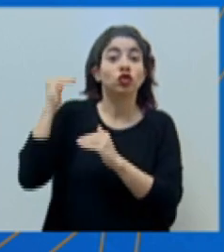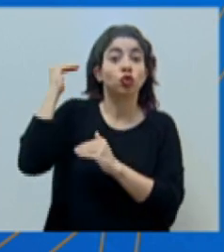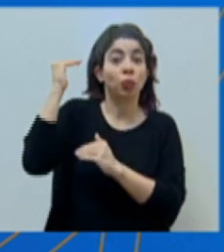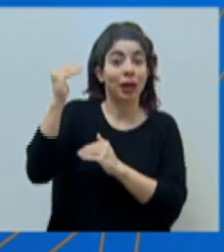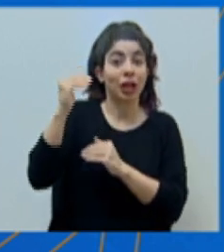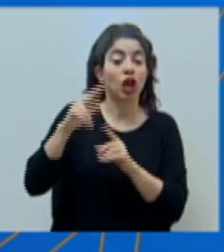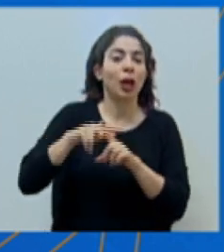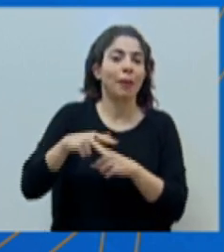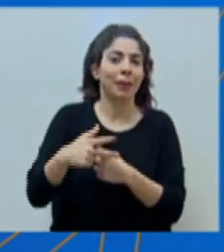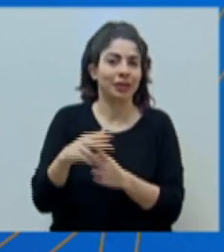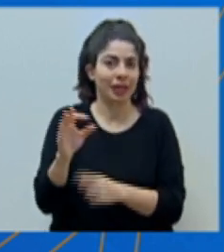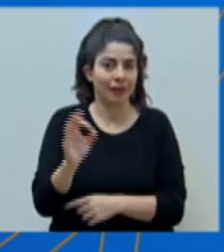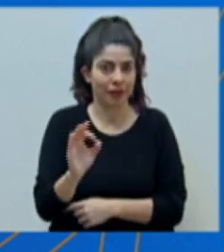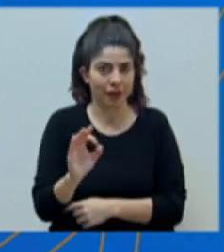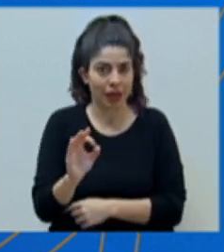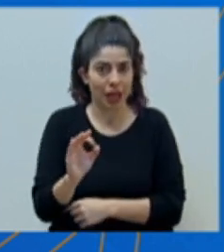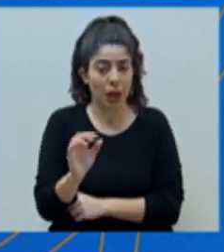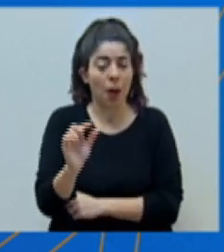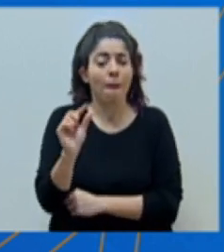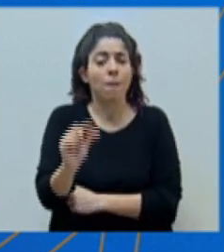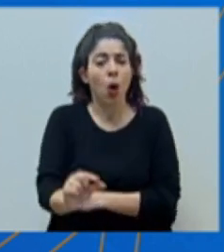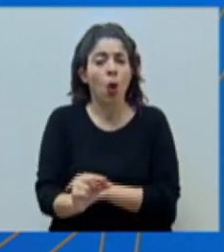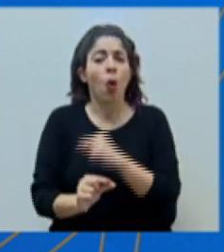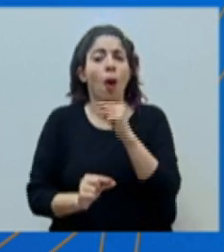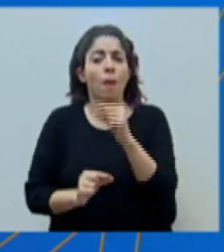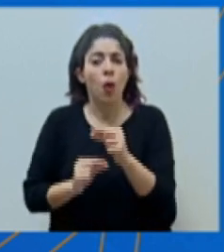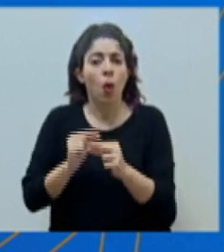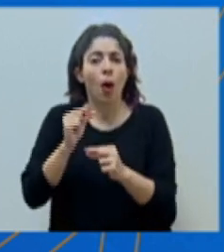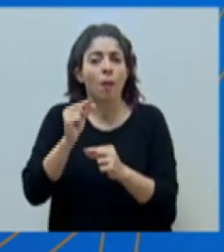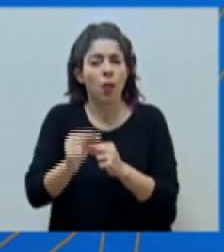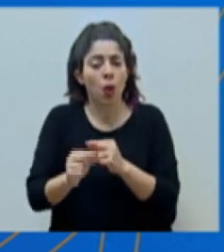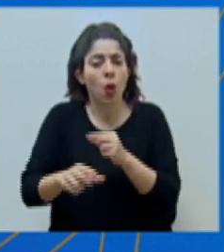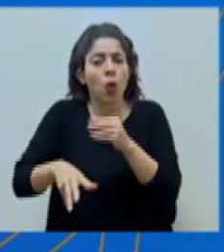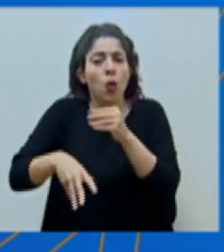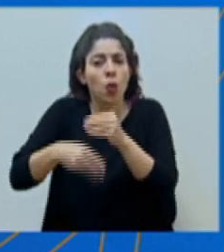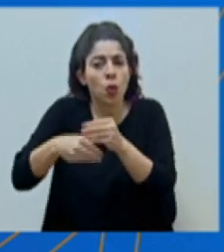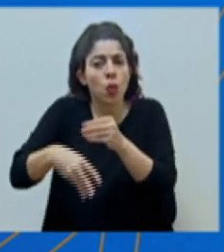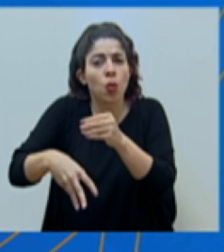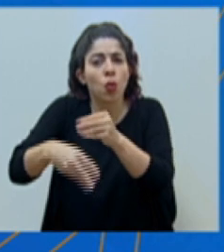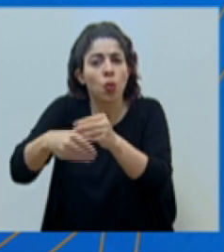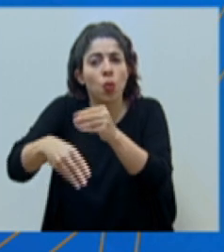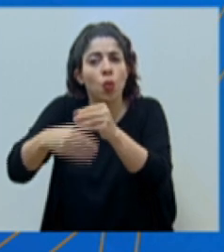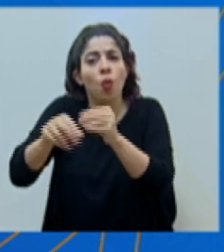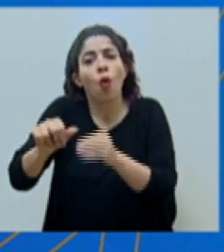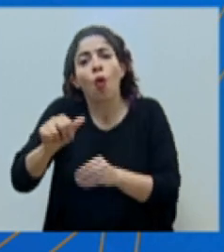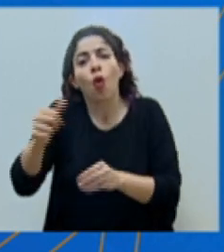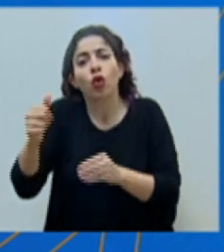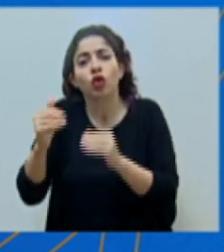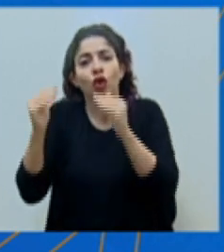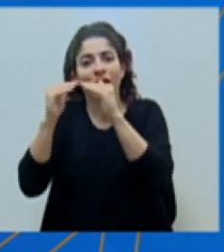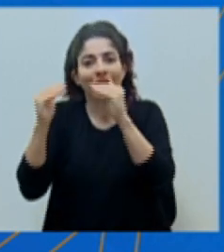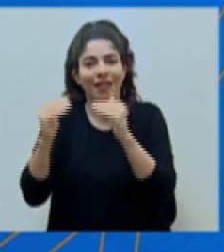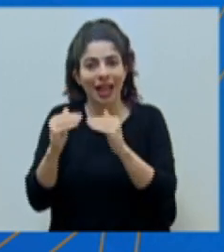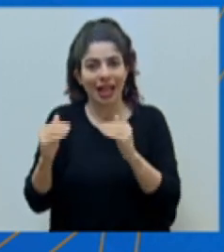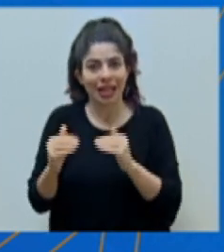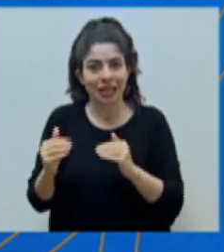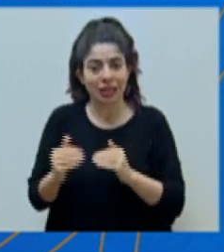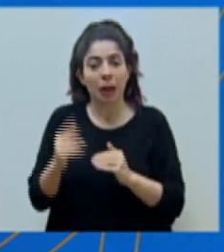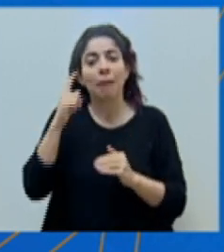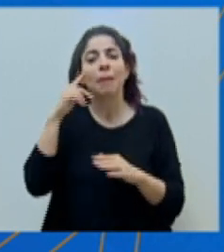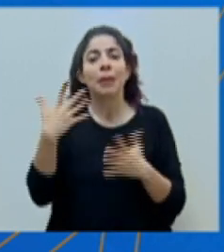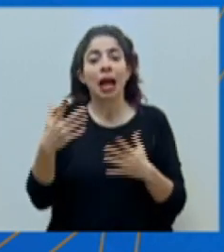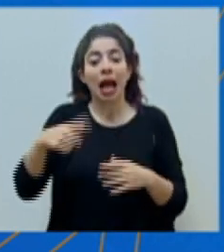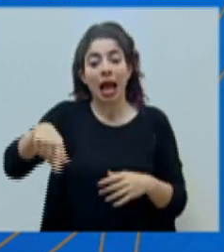semanas de febrero y paulatinamente serán incorporando el resto de niveles, esto para familiarizarnos